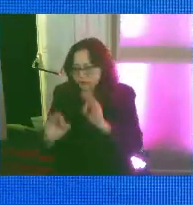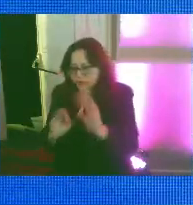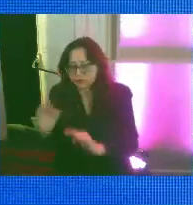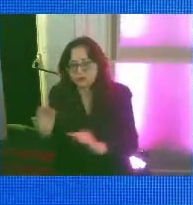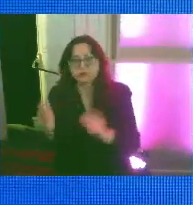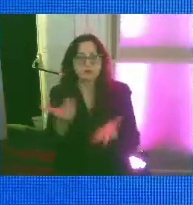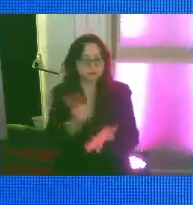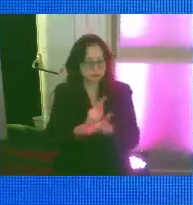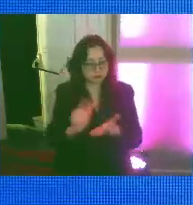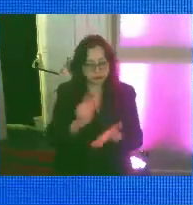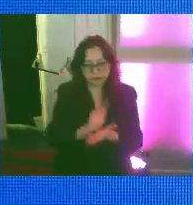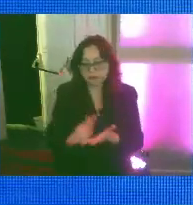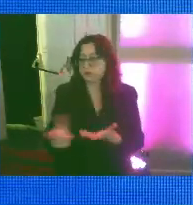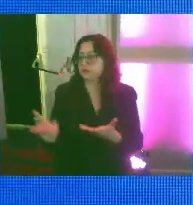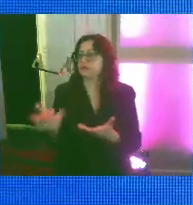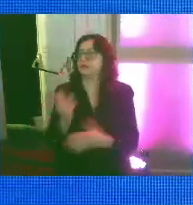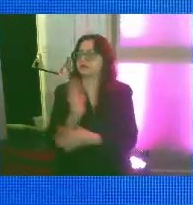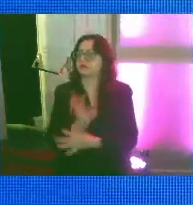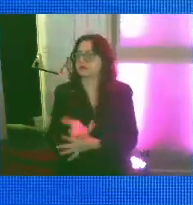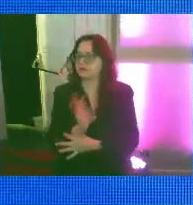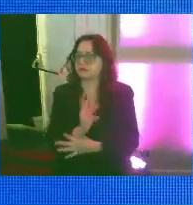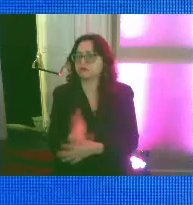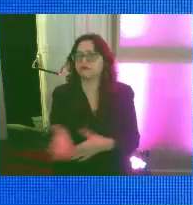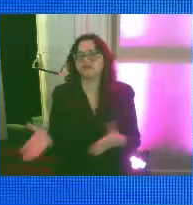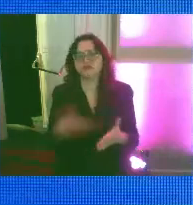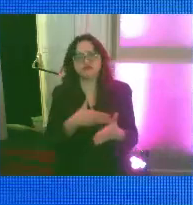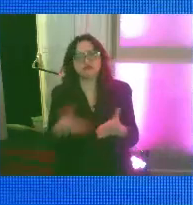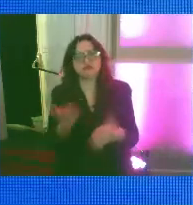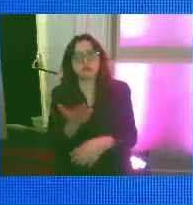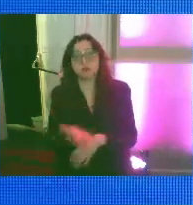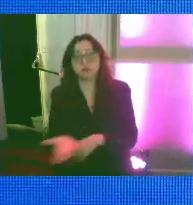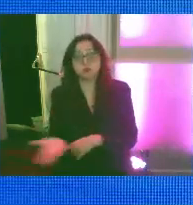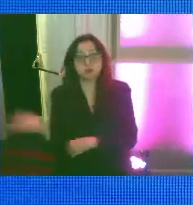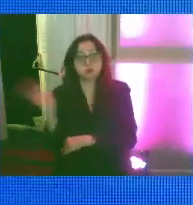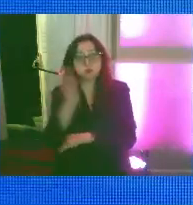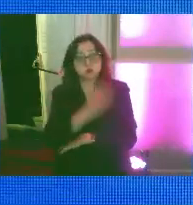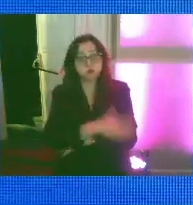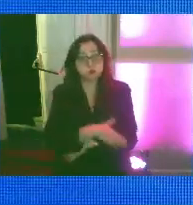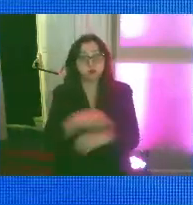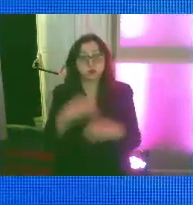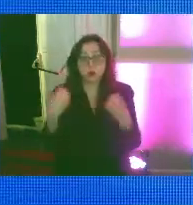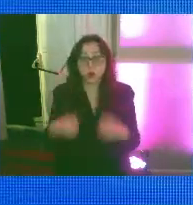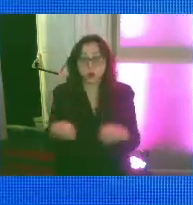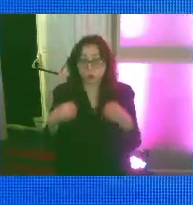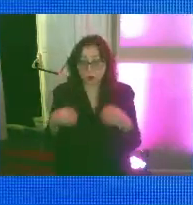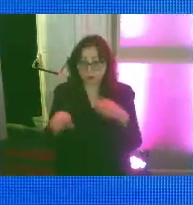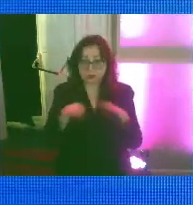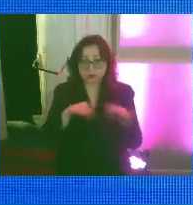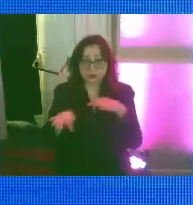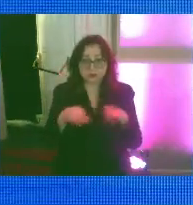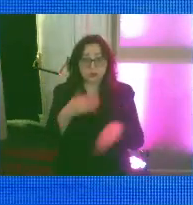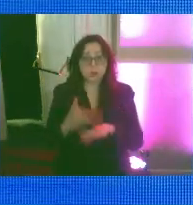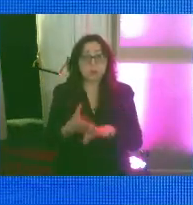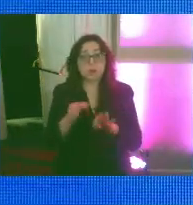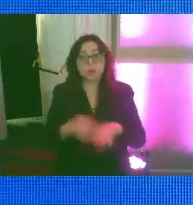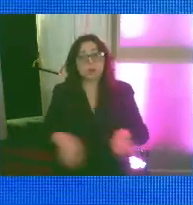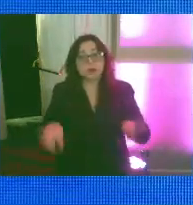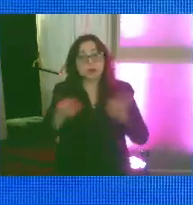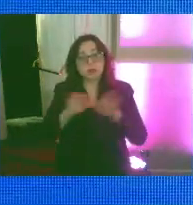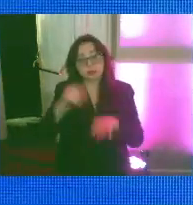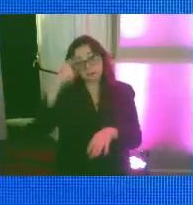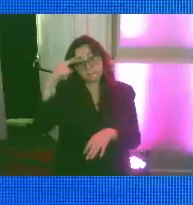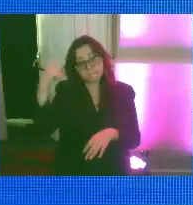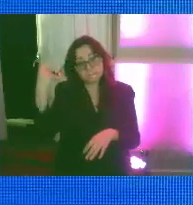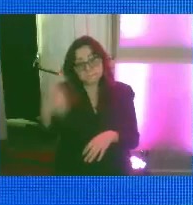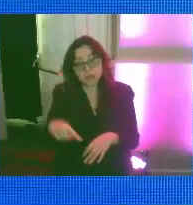lavamos, cocinamos, desarrollamos durante el día un montón de tareas que son fundamentales para que la sociedad sobreviva. Es decir, sin